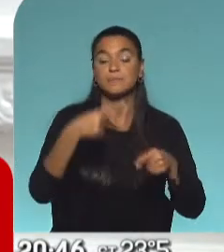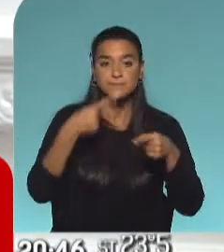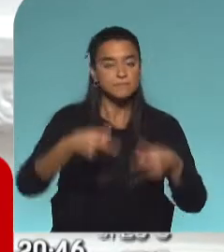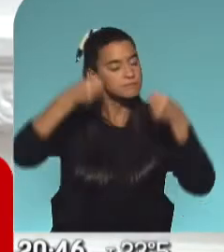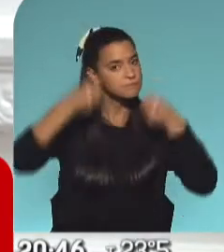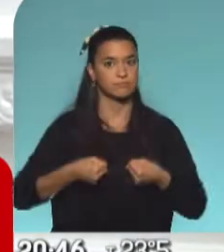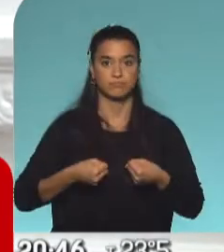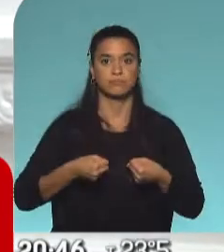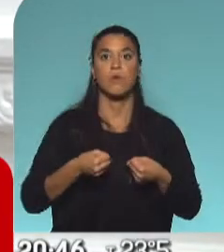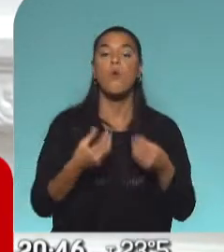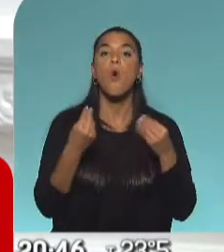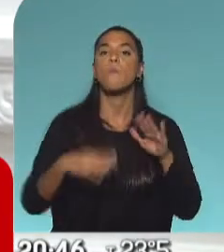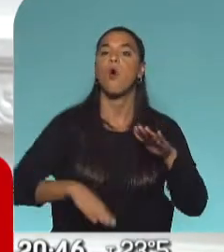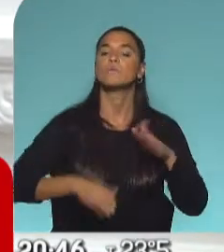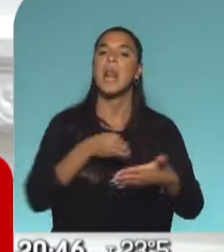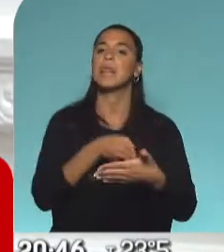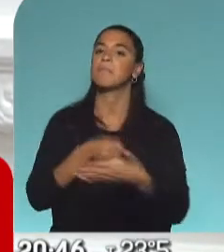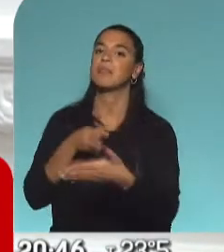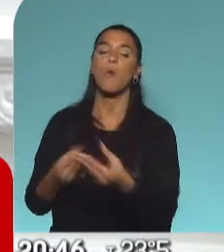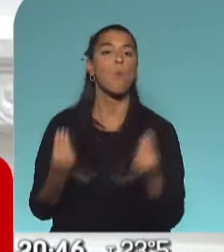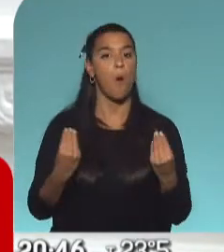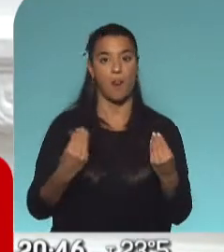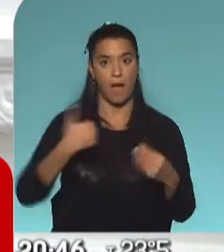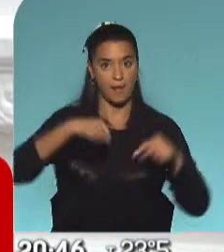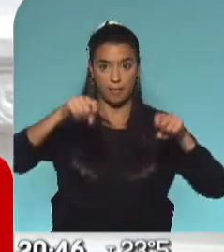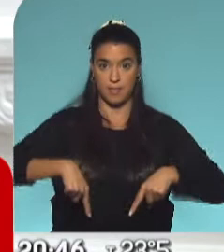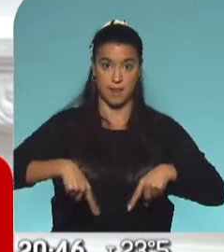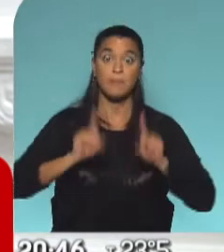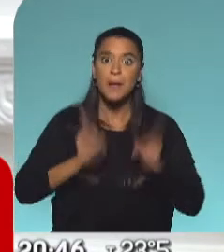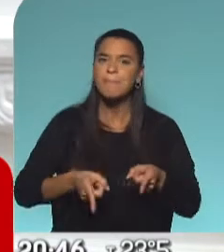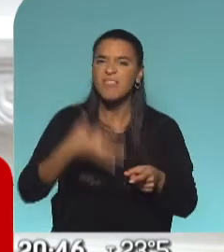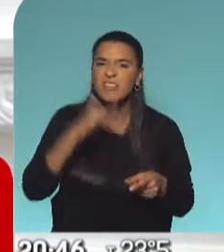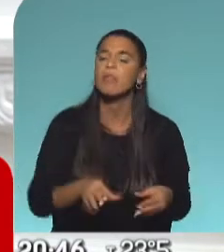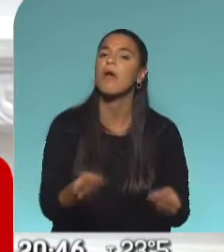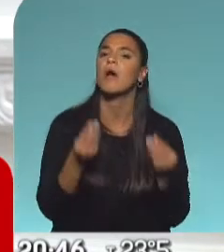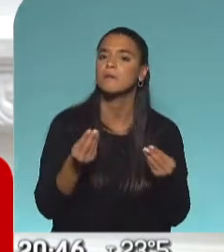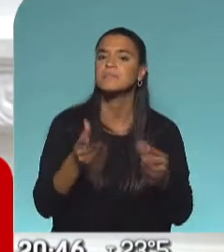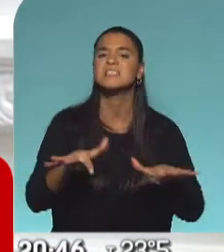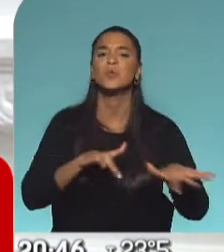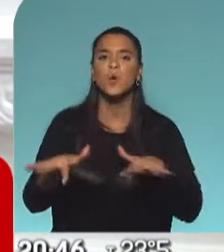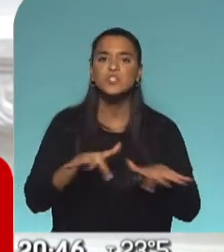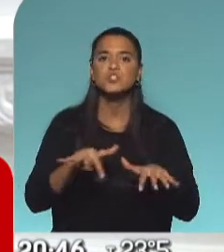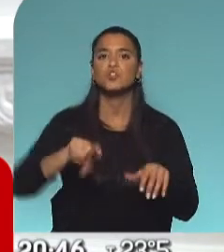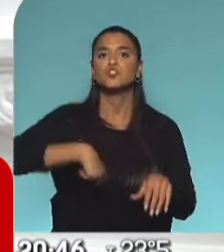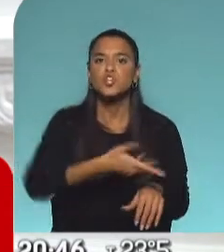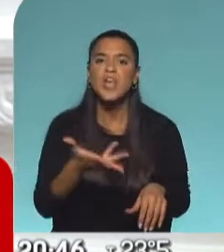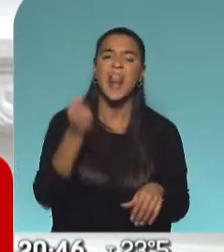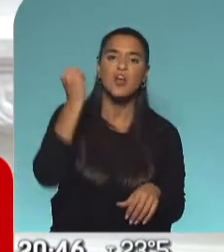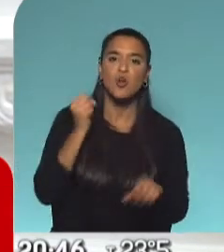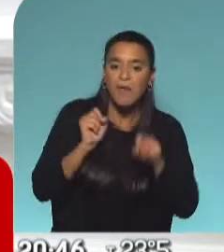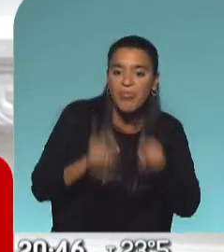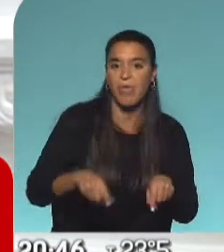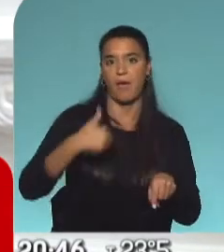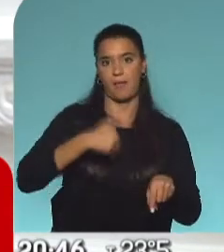mucha firmeza cuáles eran los límites de la Argentina, pero fundamentalmente que se entienda cuál era la situación socioeconómica que tenía nuestro